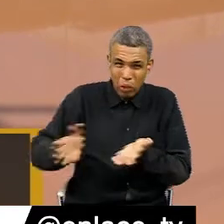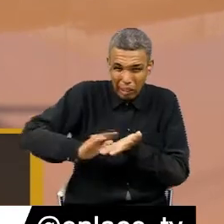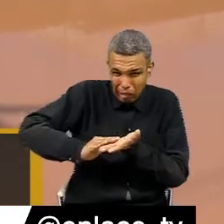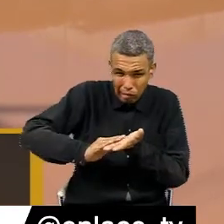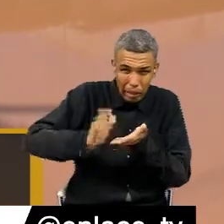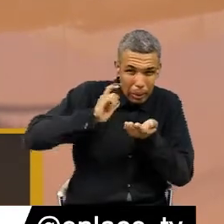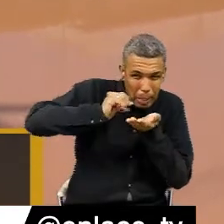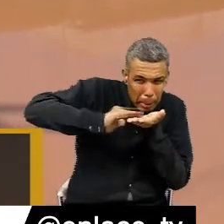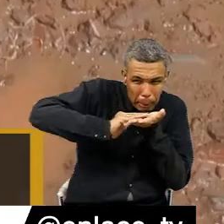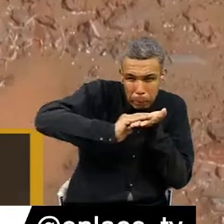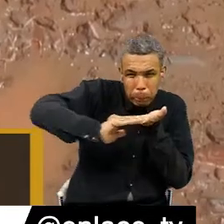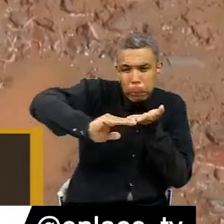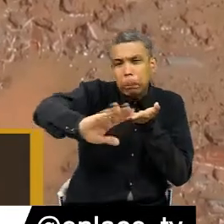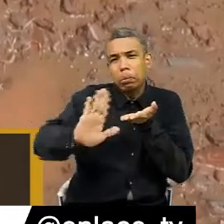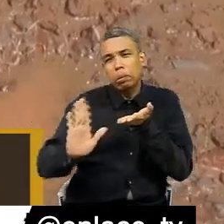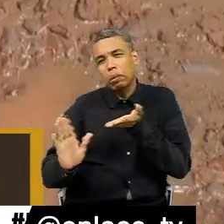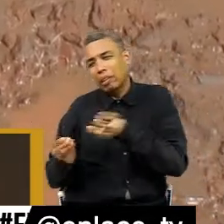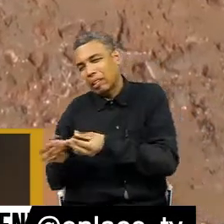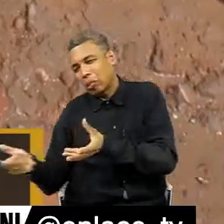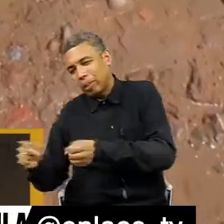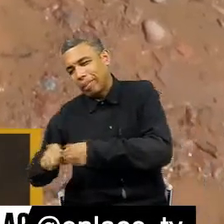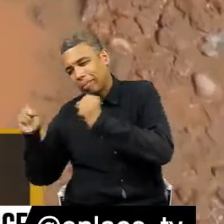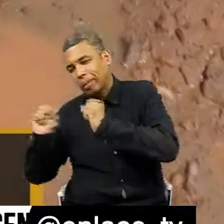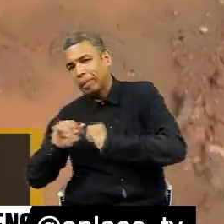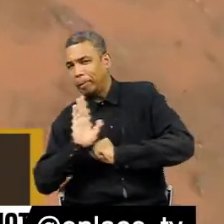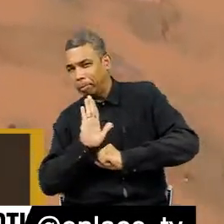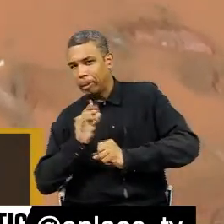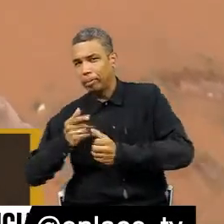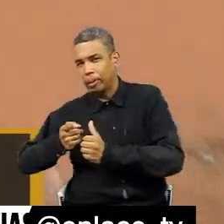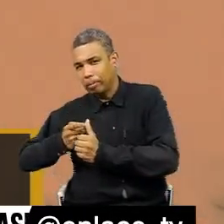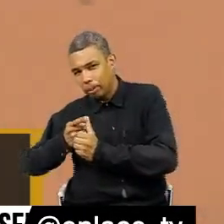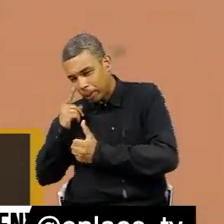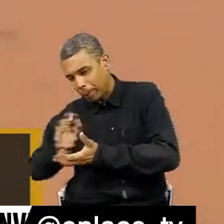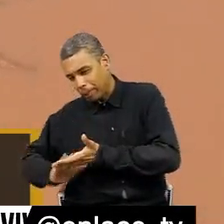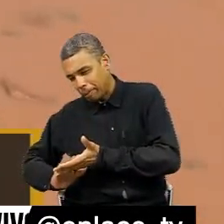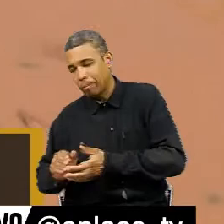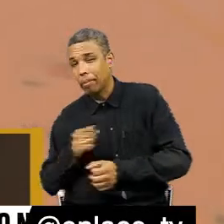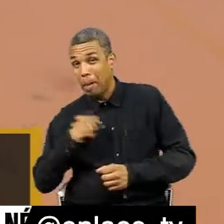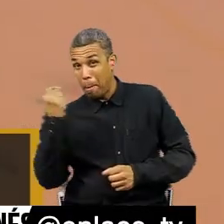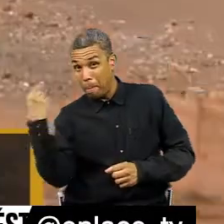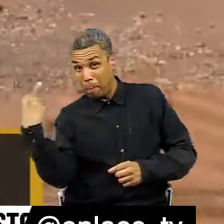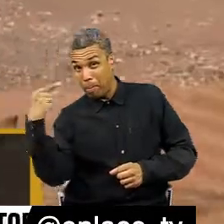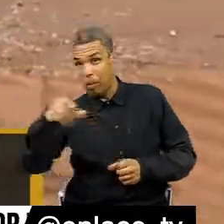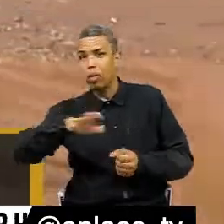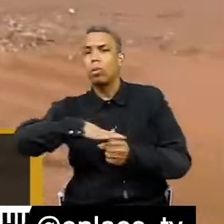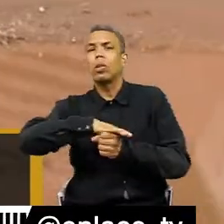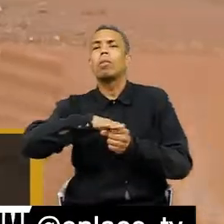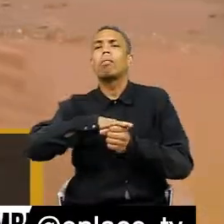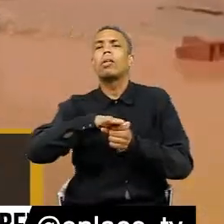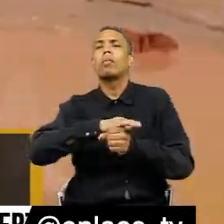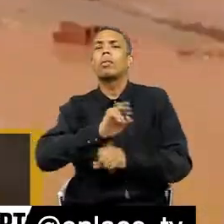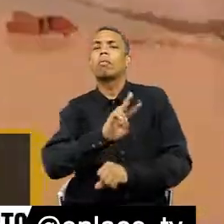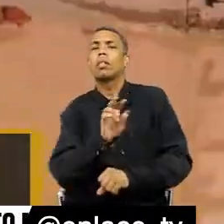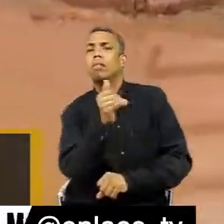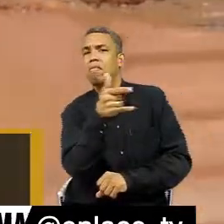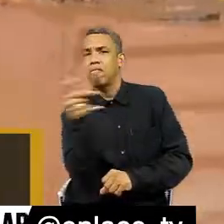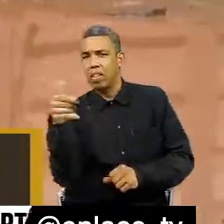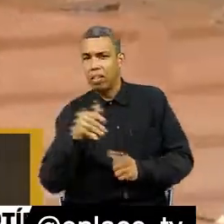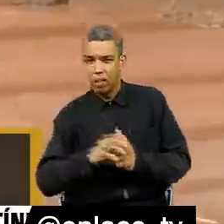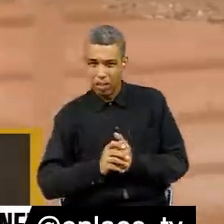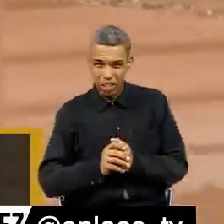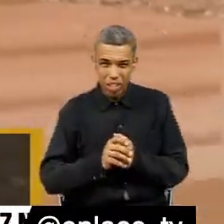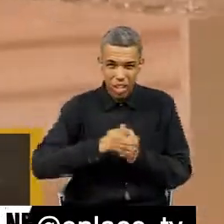estamos próximos a empezar. Y va a ser el primer barrio que se va a trabajar ahorita con esa mezcla en frío. A ir a